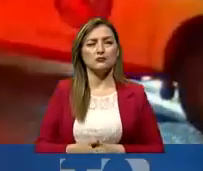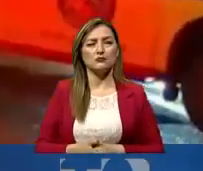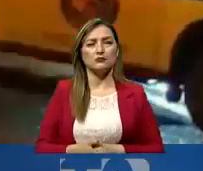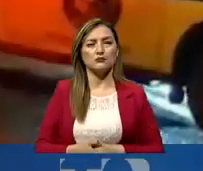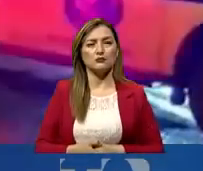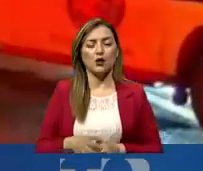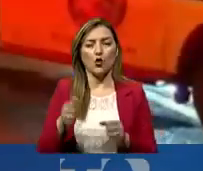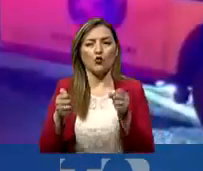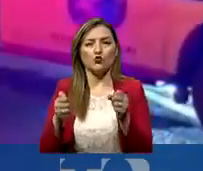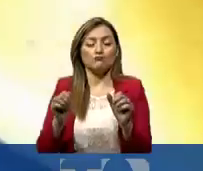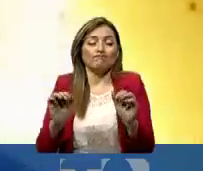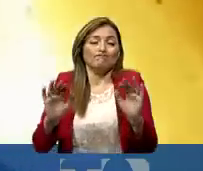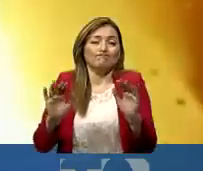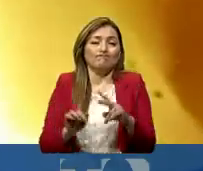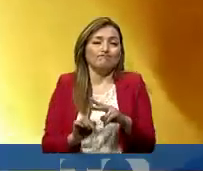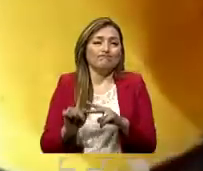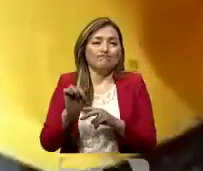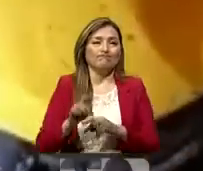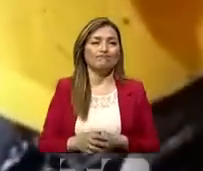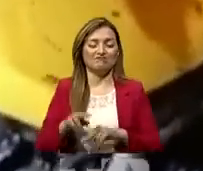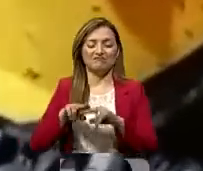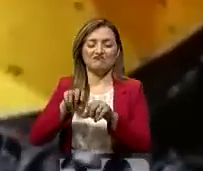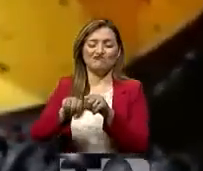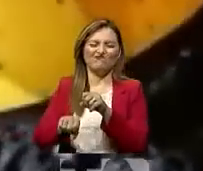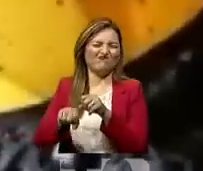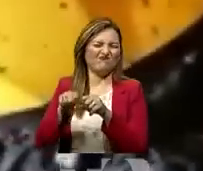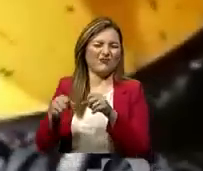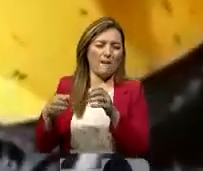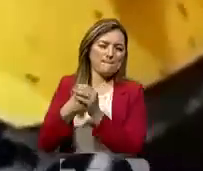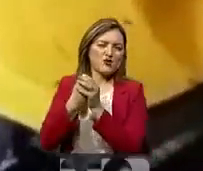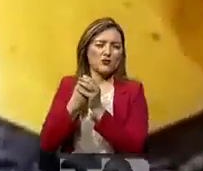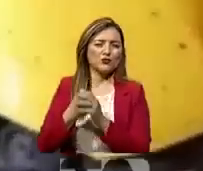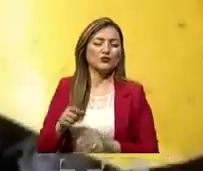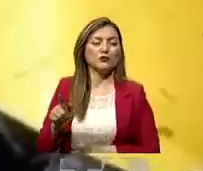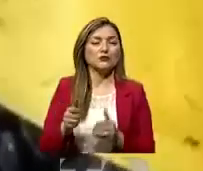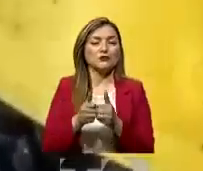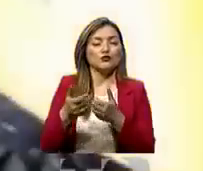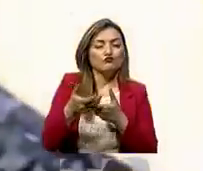del conductor del vehículo negro. El taxi quedó destrozado. Personal